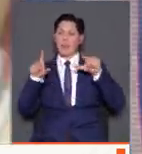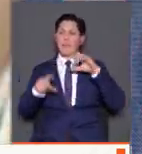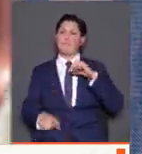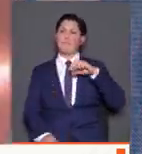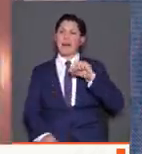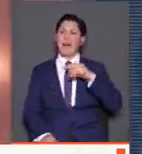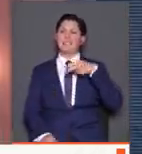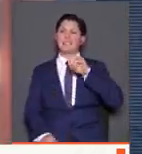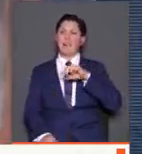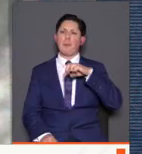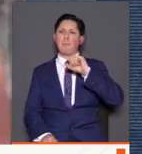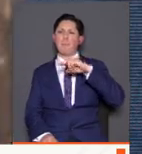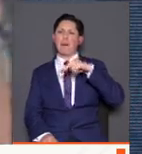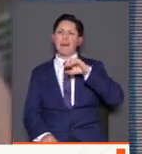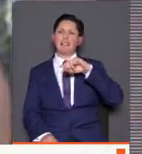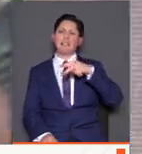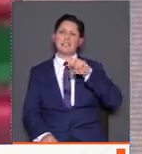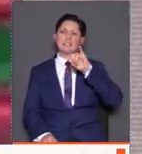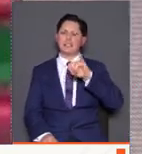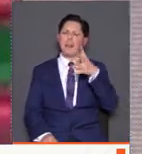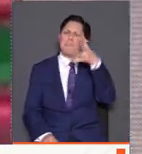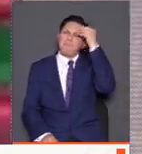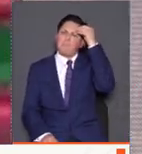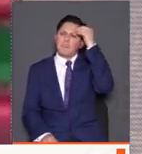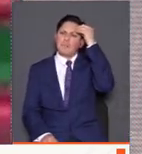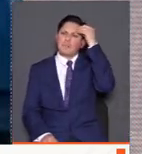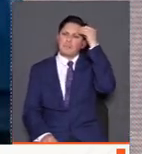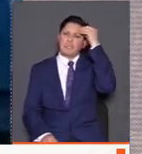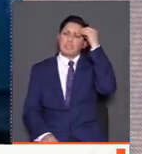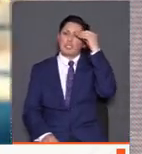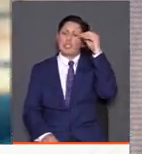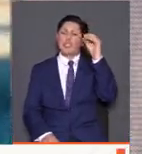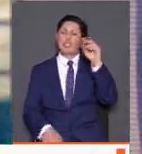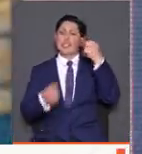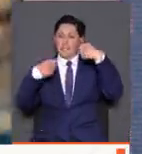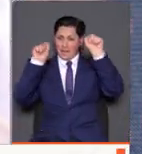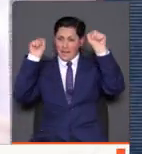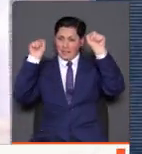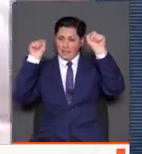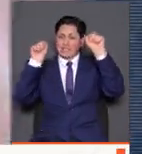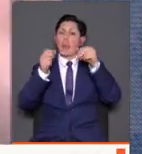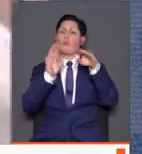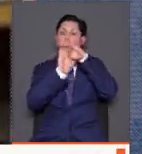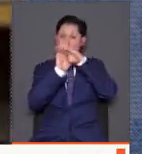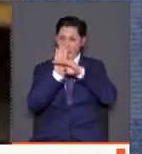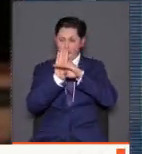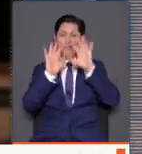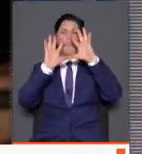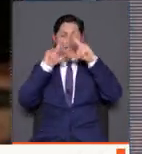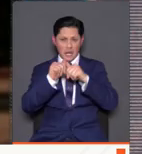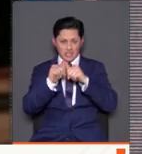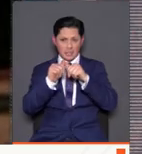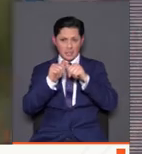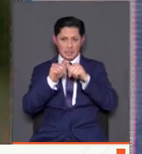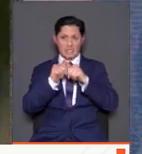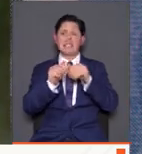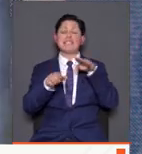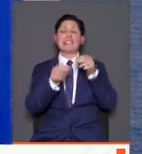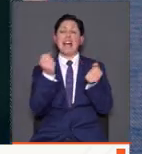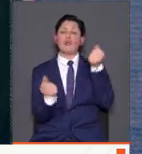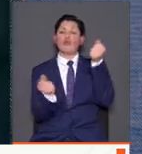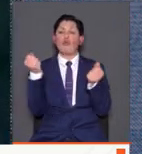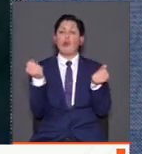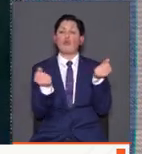Pachi, aprende. Canciones en la memoria, como esos concursos que son parte de un panorama familiar ideal. ¡Y se llevó el